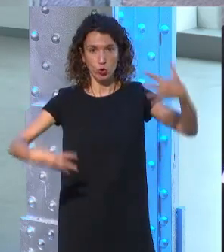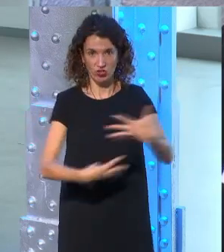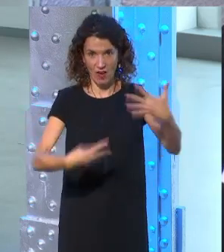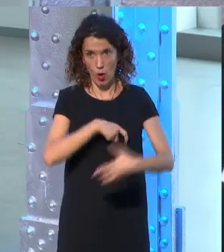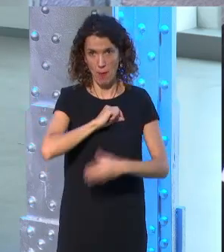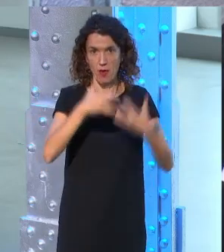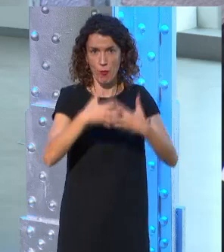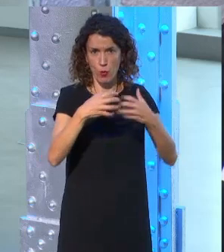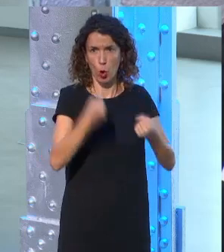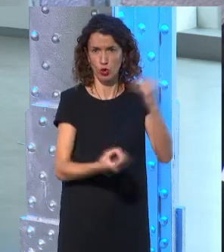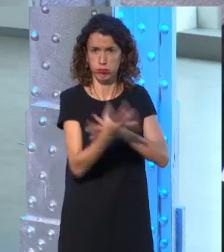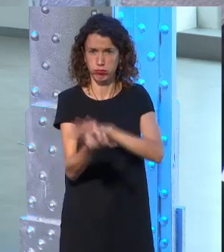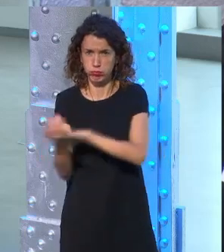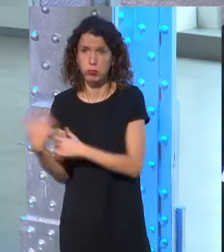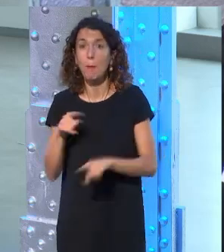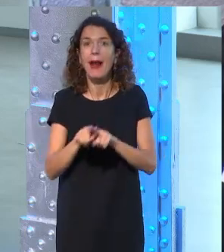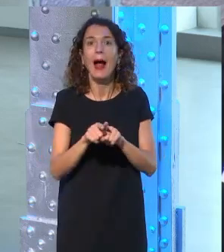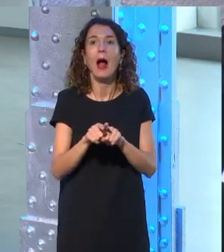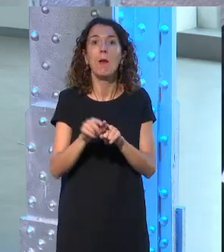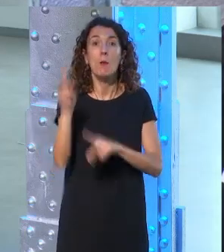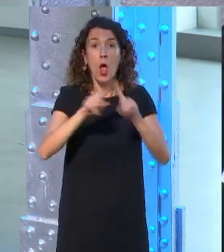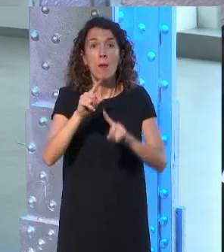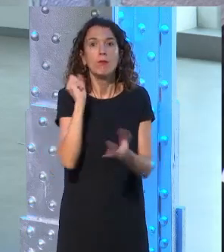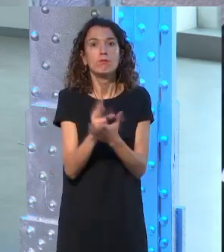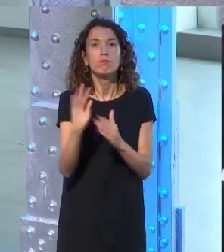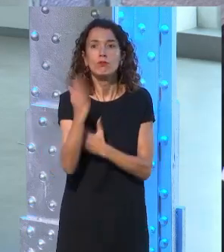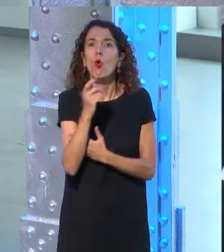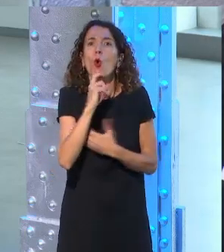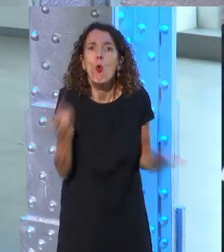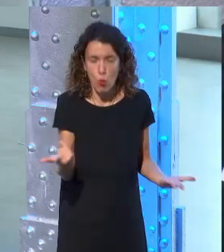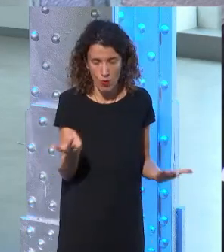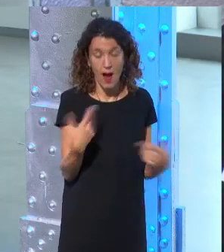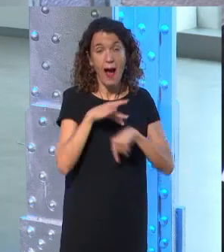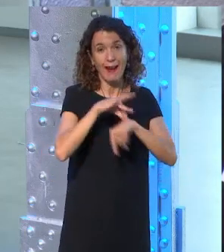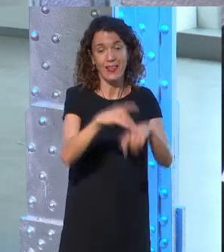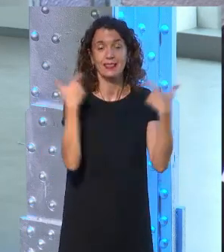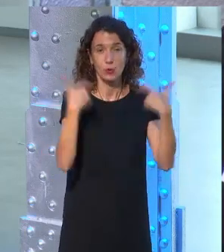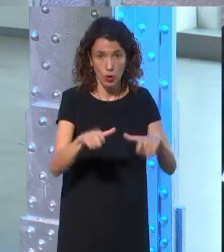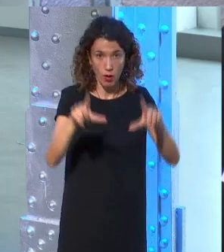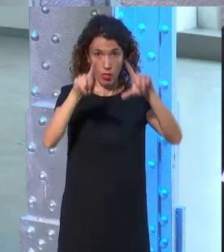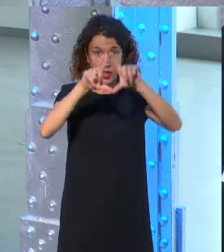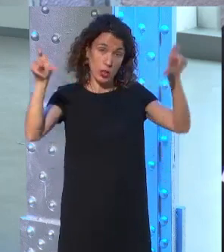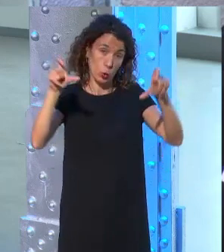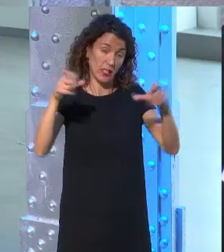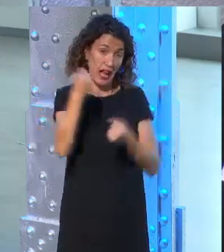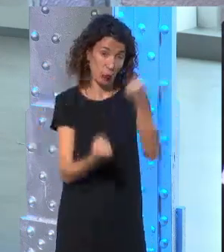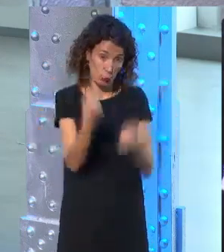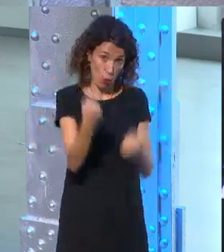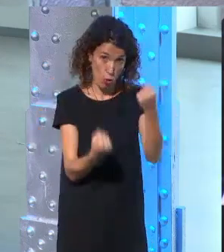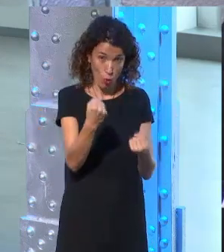enfrentar los desafíos. La agenda sectorial de la industria de automoción,